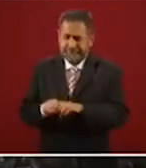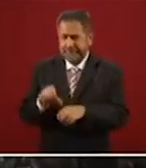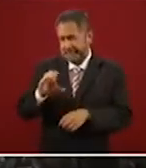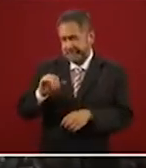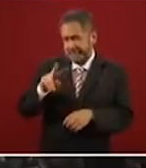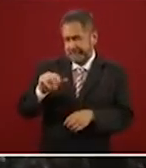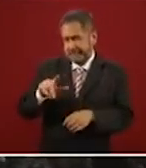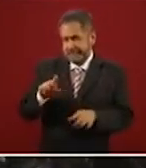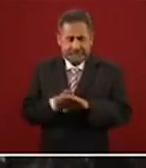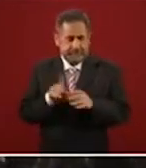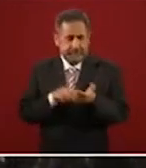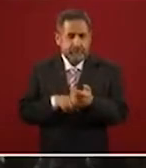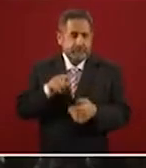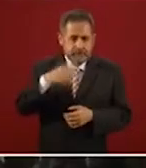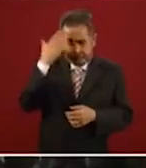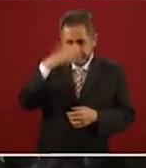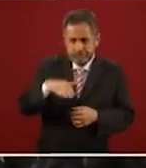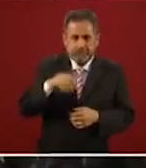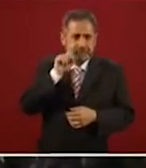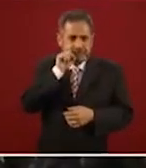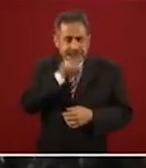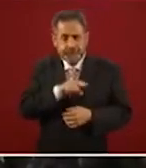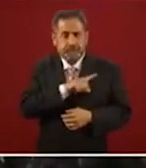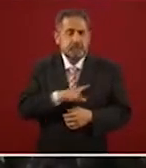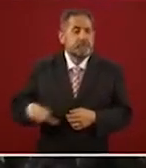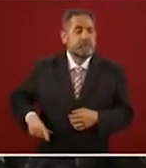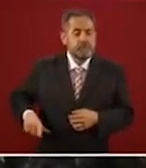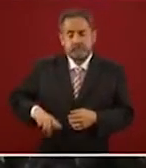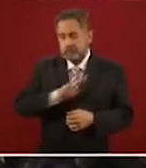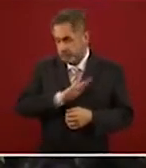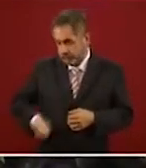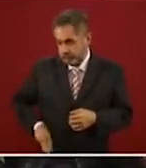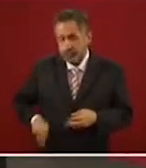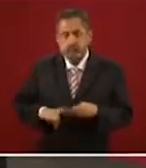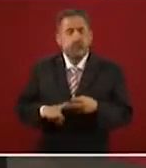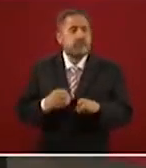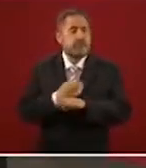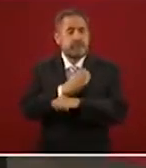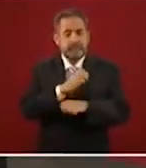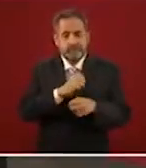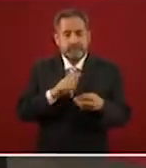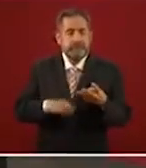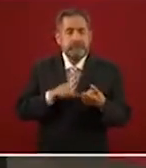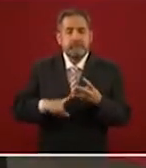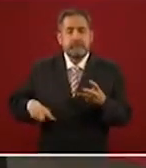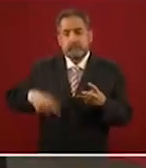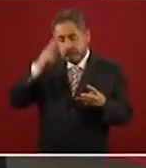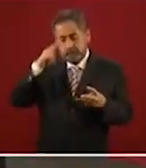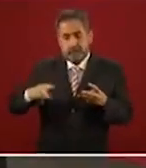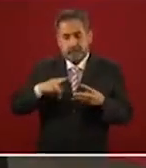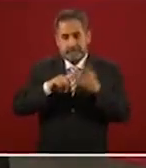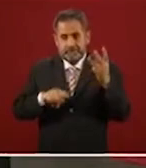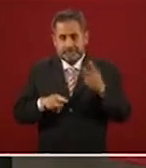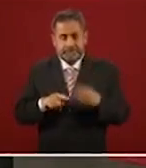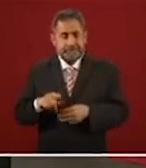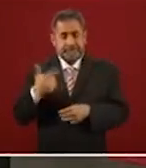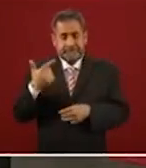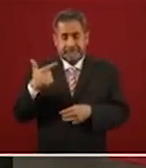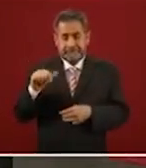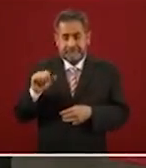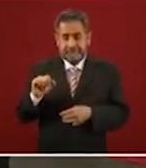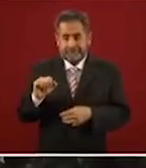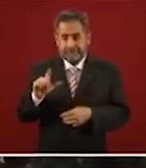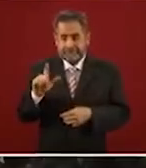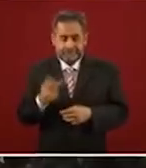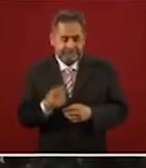el cual participan como ustedes saben el gobierno municipal el gobierno estatal y el gobierno de mexico el gas lp viene